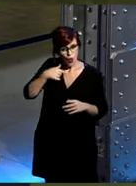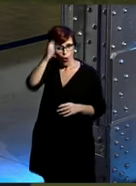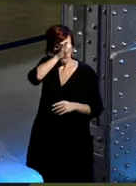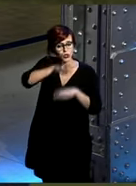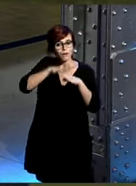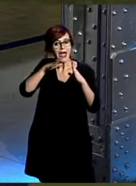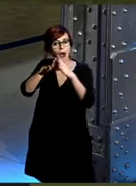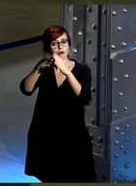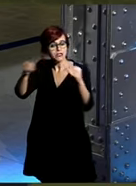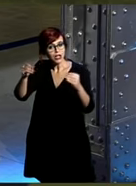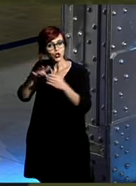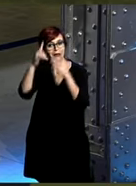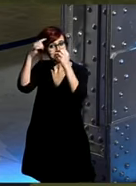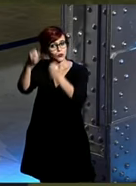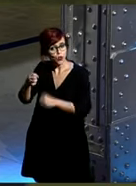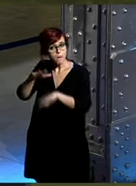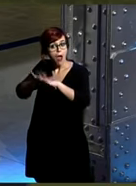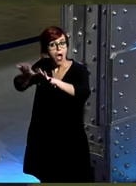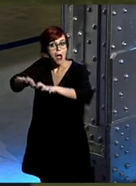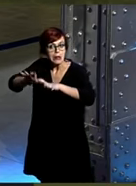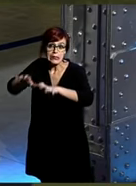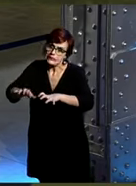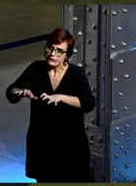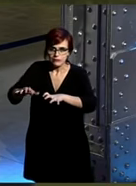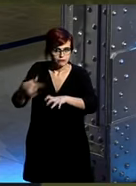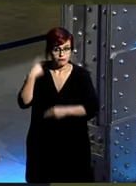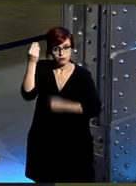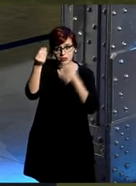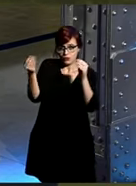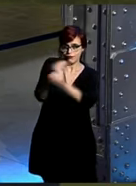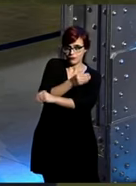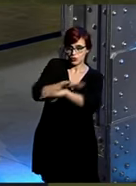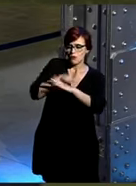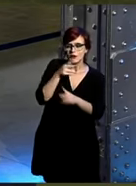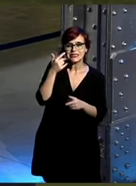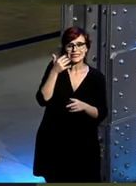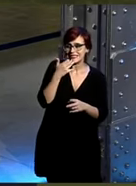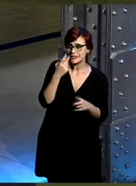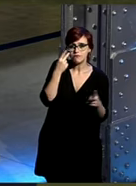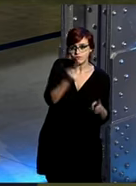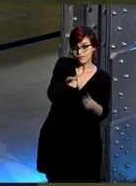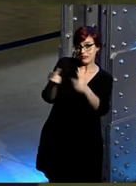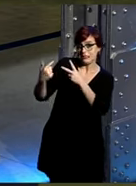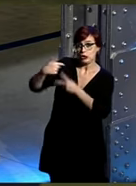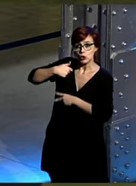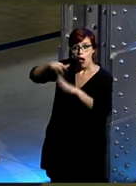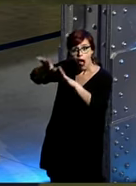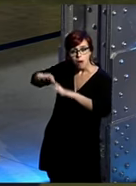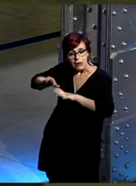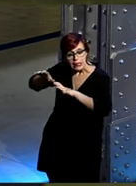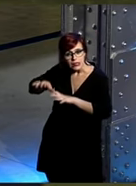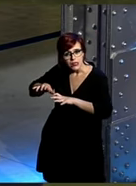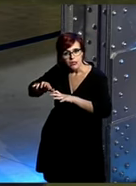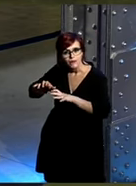de aprendizaje, o por lo menos la universidad que yo viví. Cuando yo miro hacia atrás, cómo aprendí, para mí